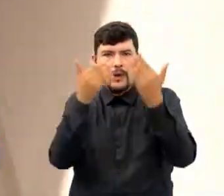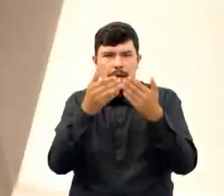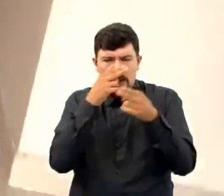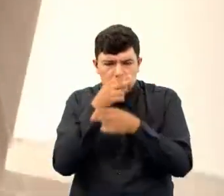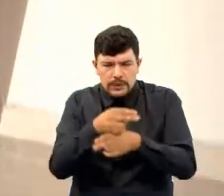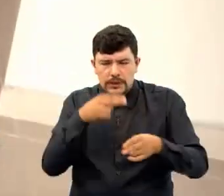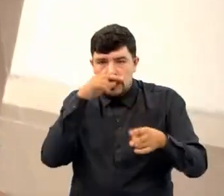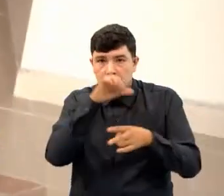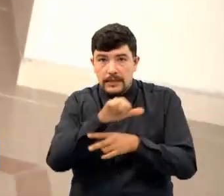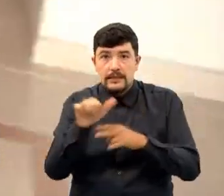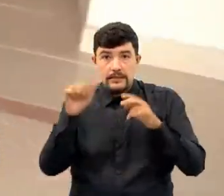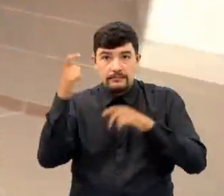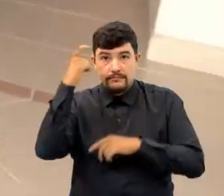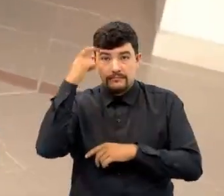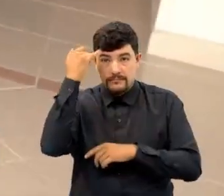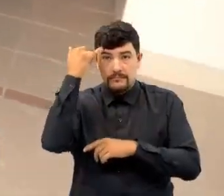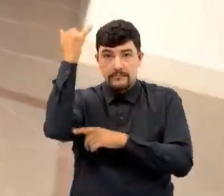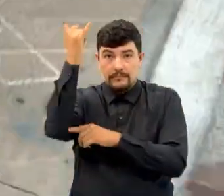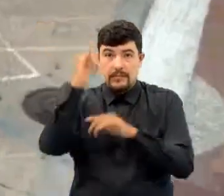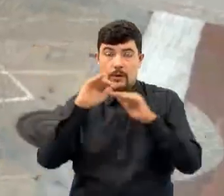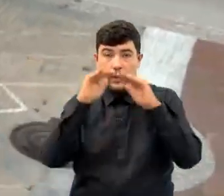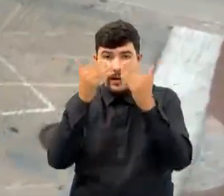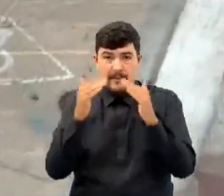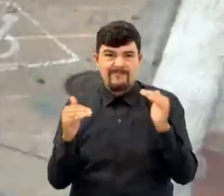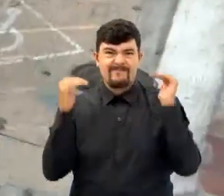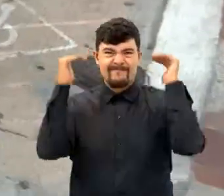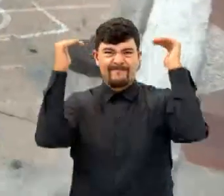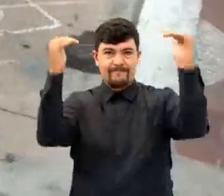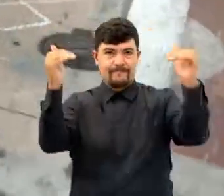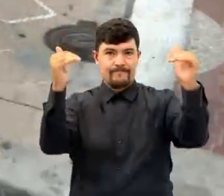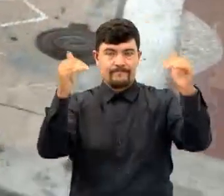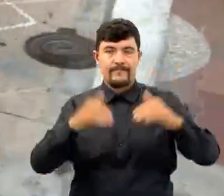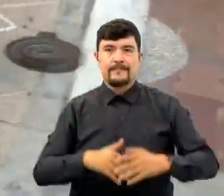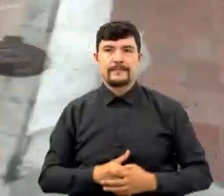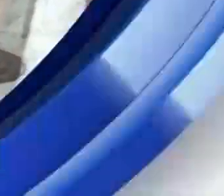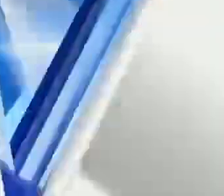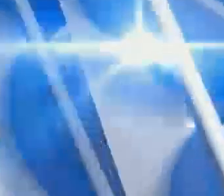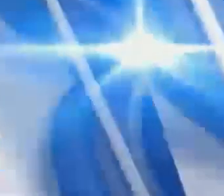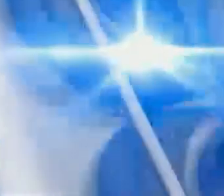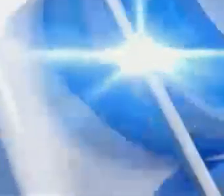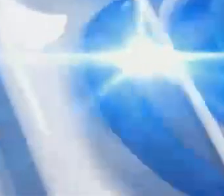intelectual alto, sin dejar que viva su infancia como los demás menores.